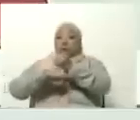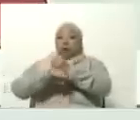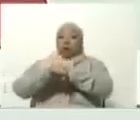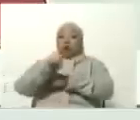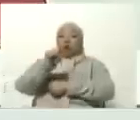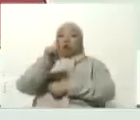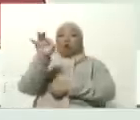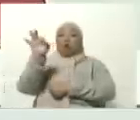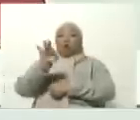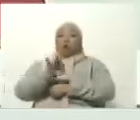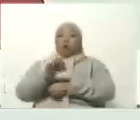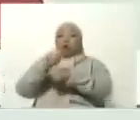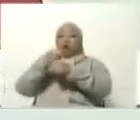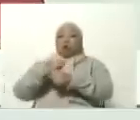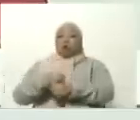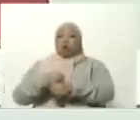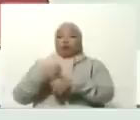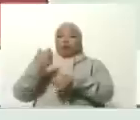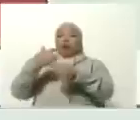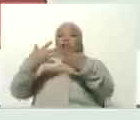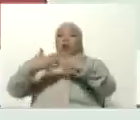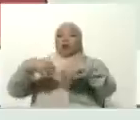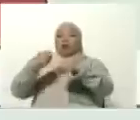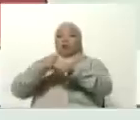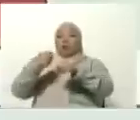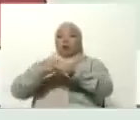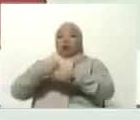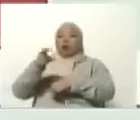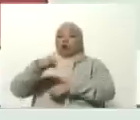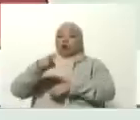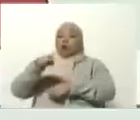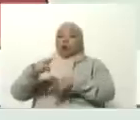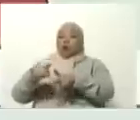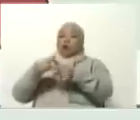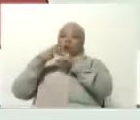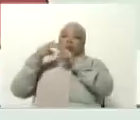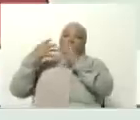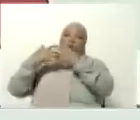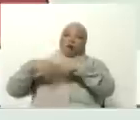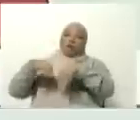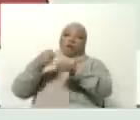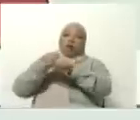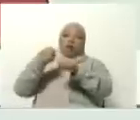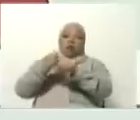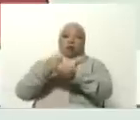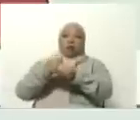Porque en realidad ellos son empleados de esas grandes transnacionales. Ellos nunca les importó PDVSA.